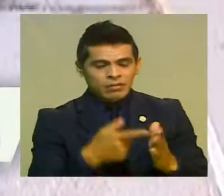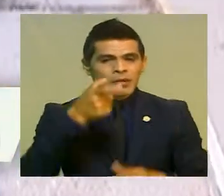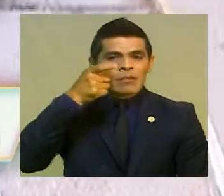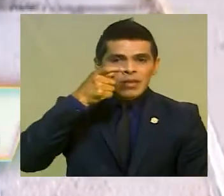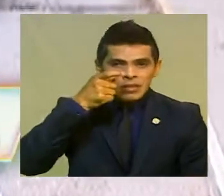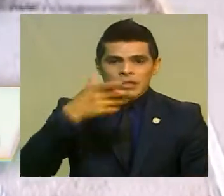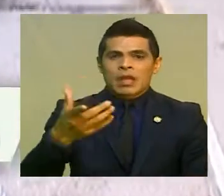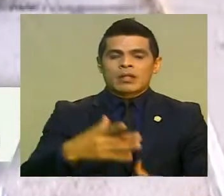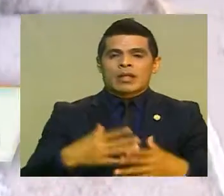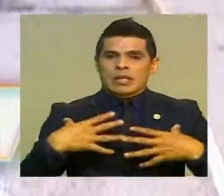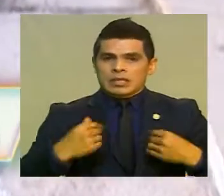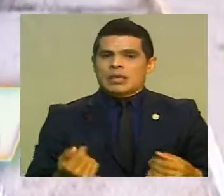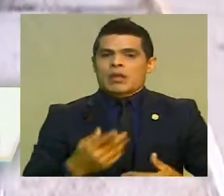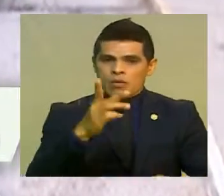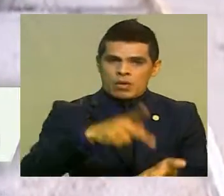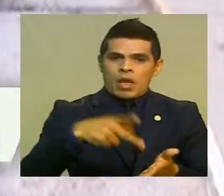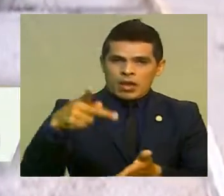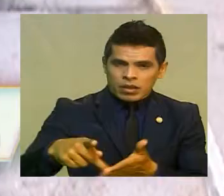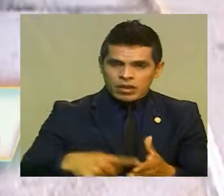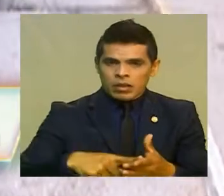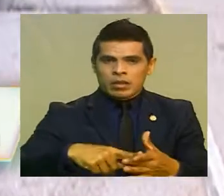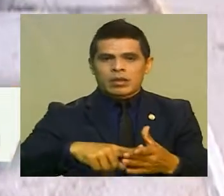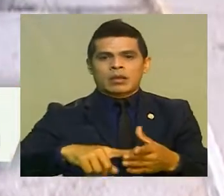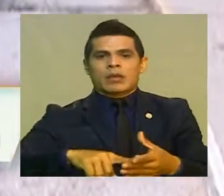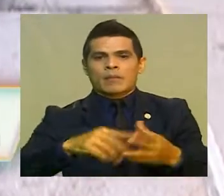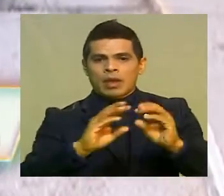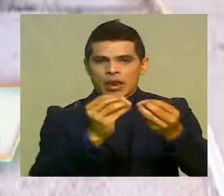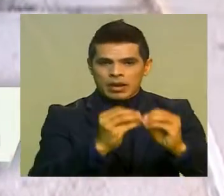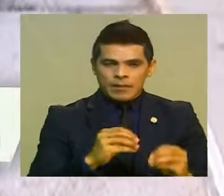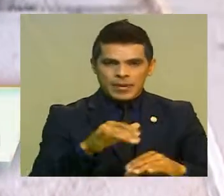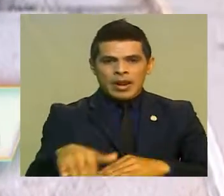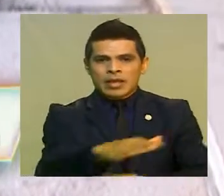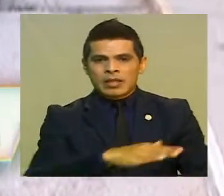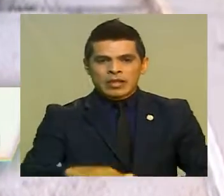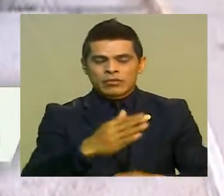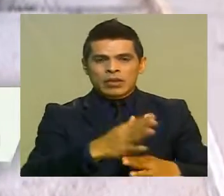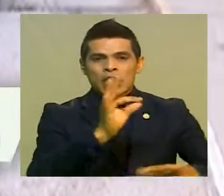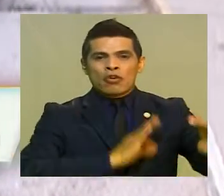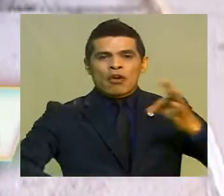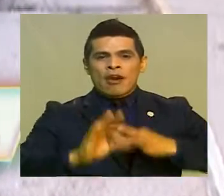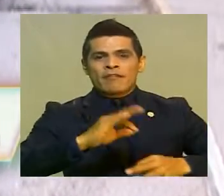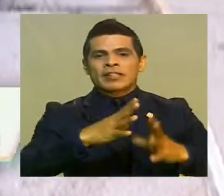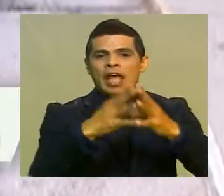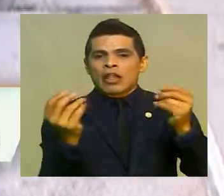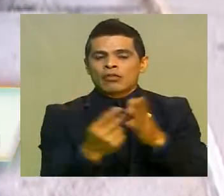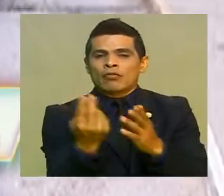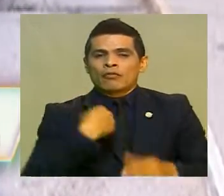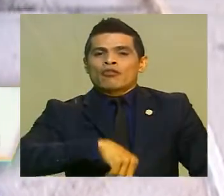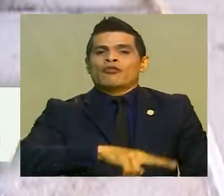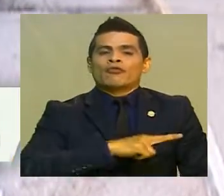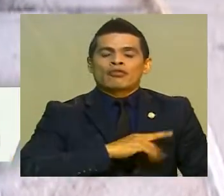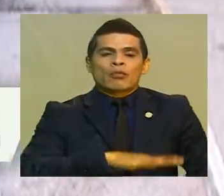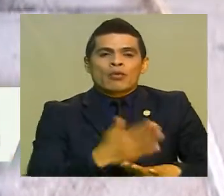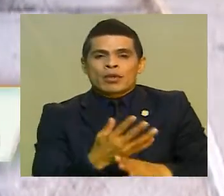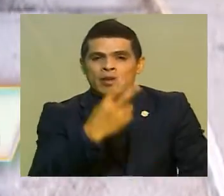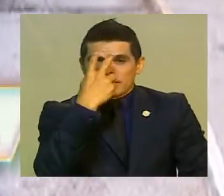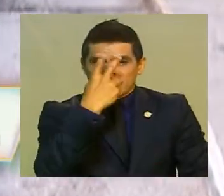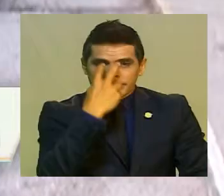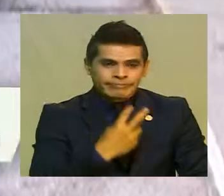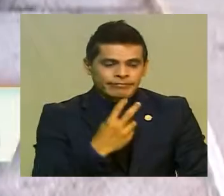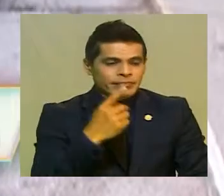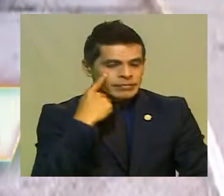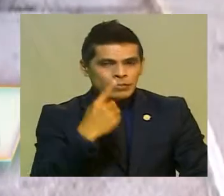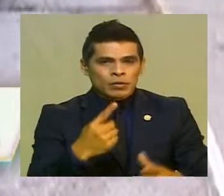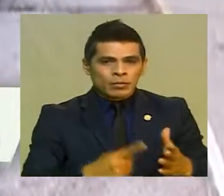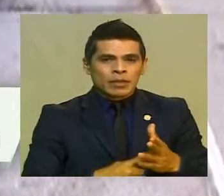y que venga pues a rescatar esta parte que nos daña todo y que quede tristeza porque lo que sale es agua blanca no